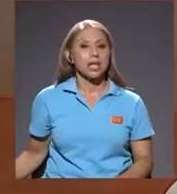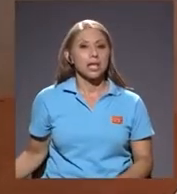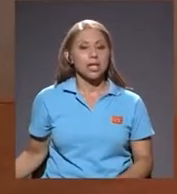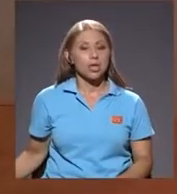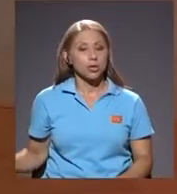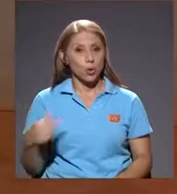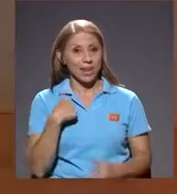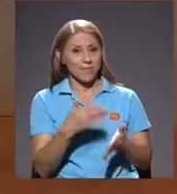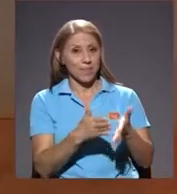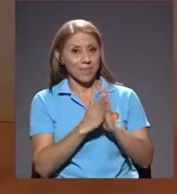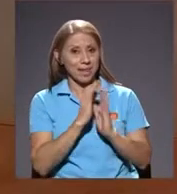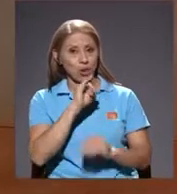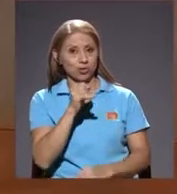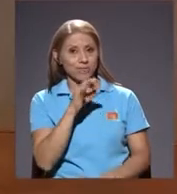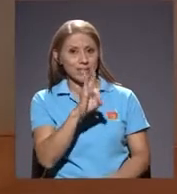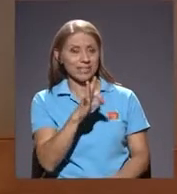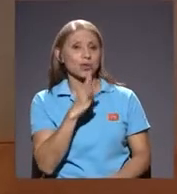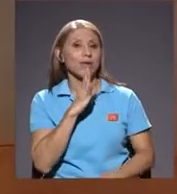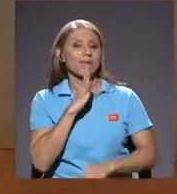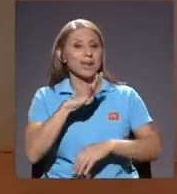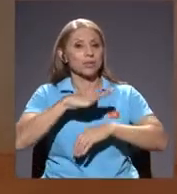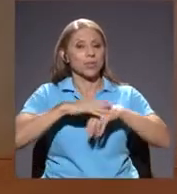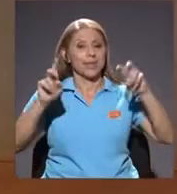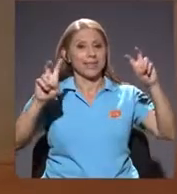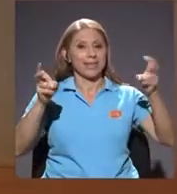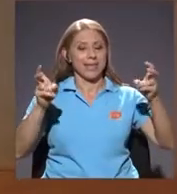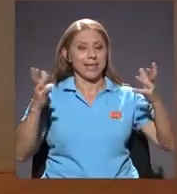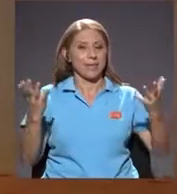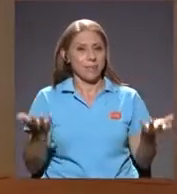planteará un poco este tema de